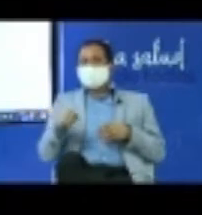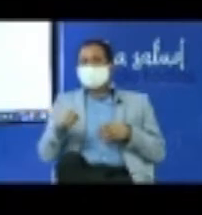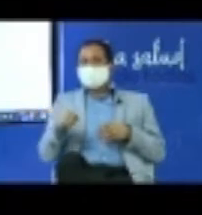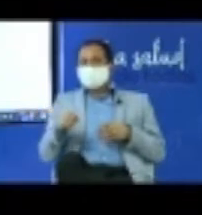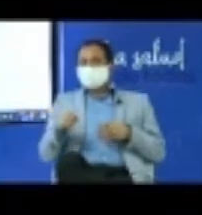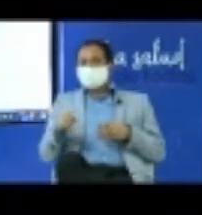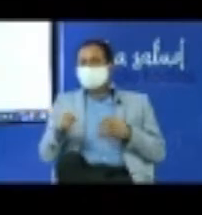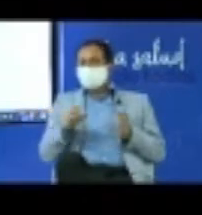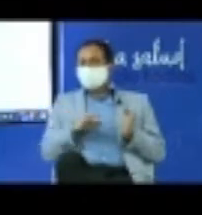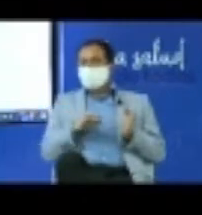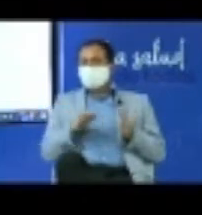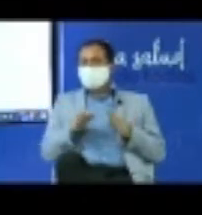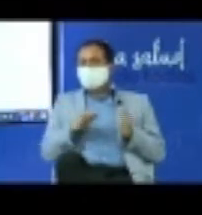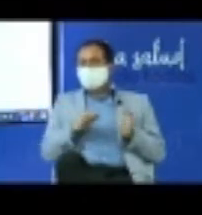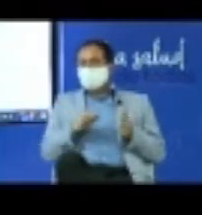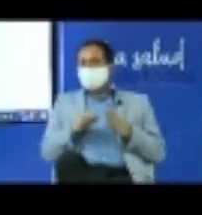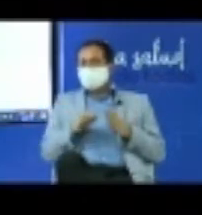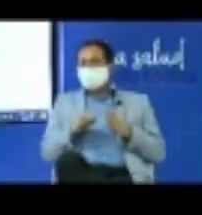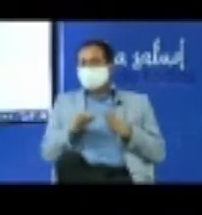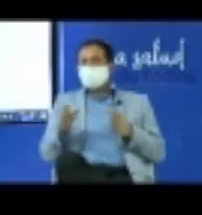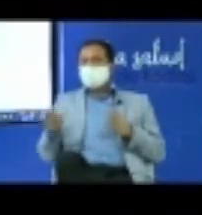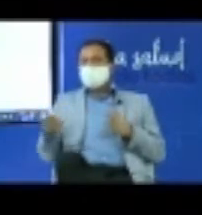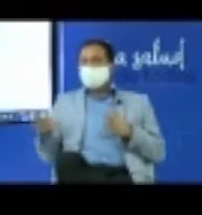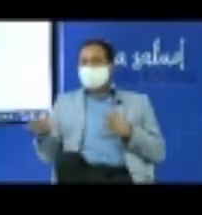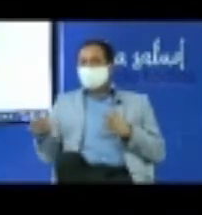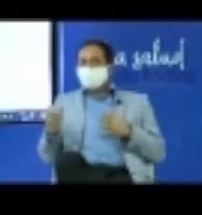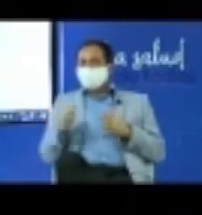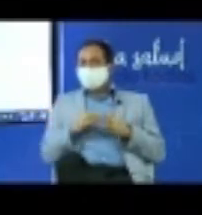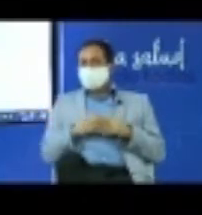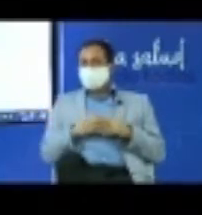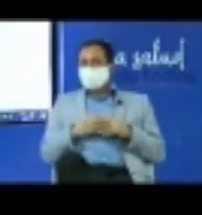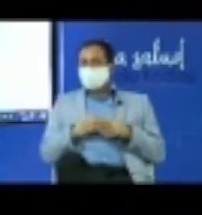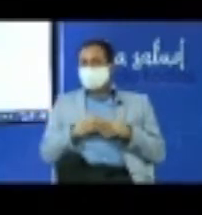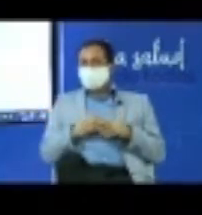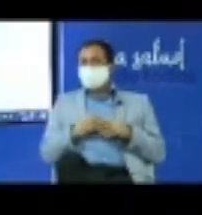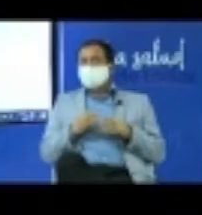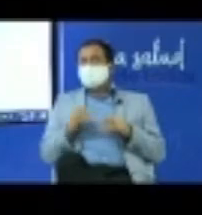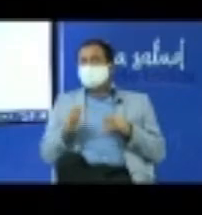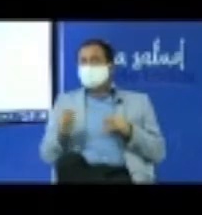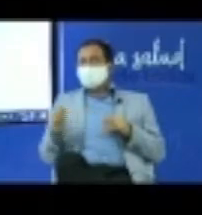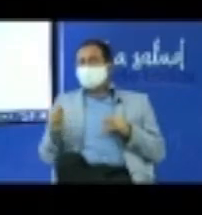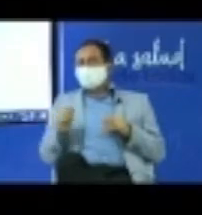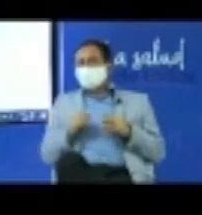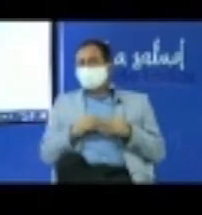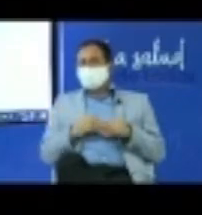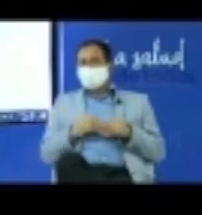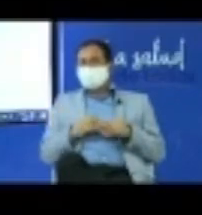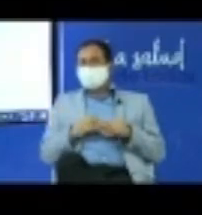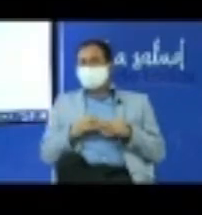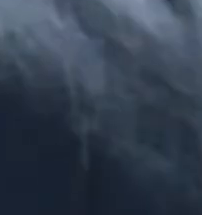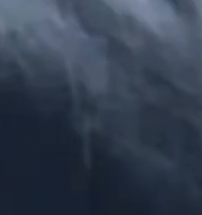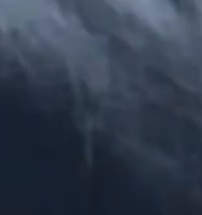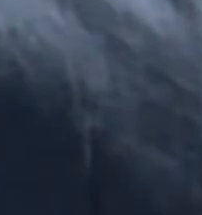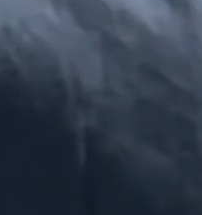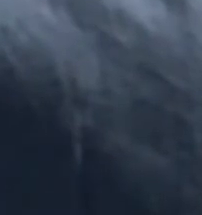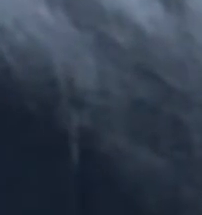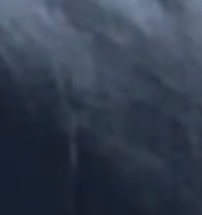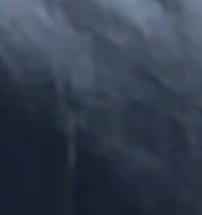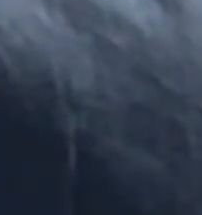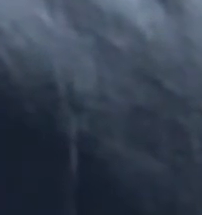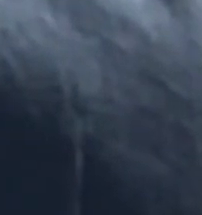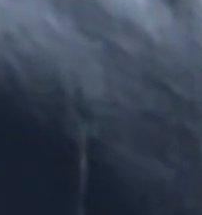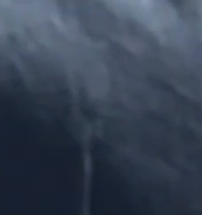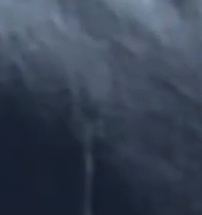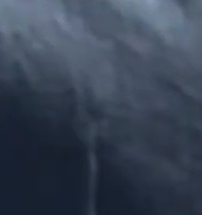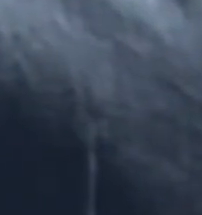manipulan cadáveres, pero ya no en autopsias y necrosis, sino en funerarios, cementerios y centros de cremación, y personas de situación de calle. Pese a este